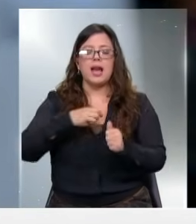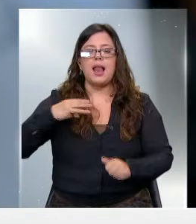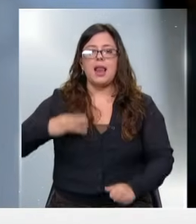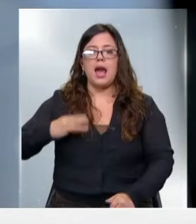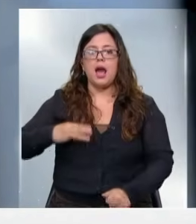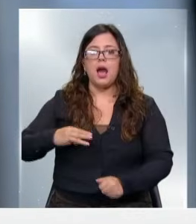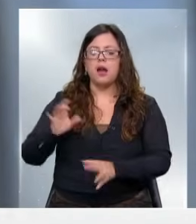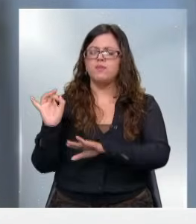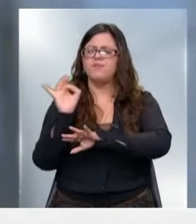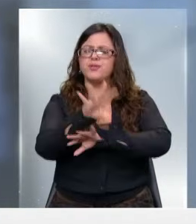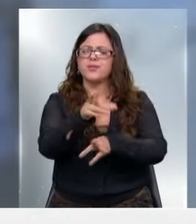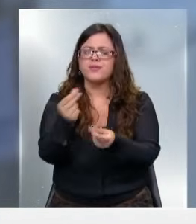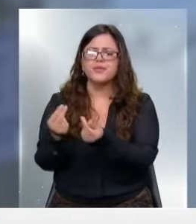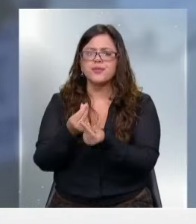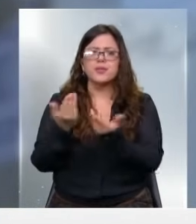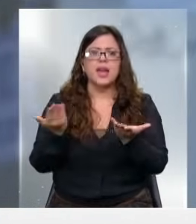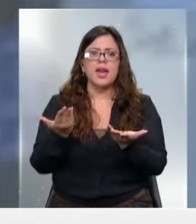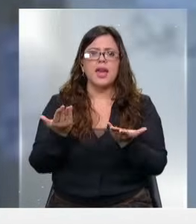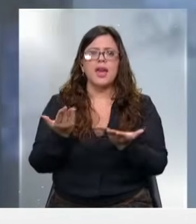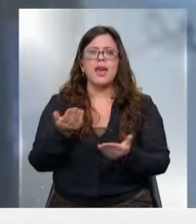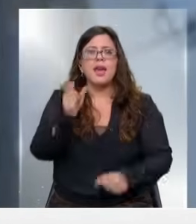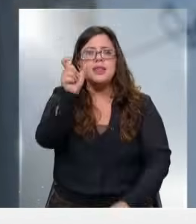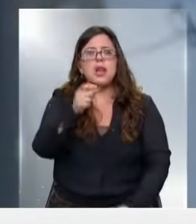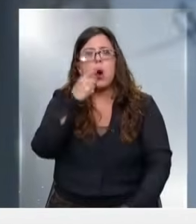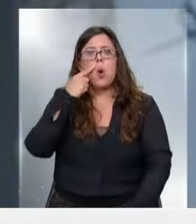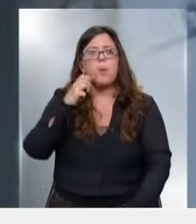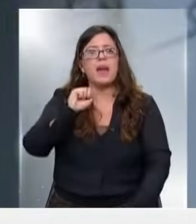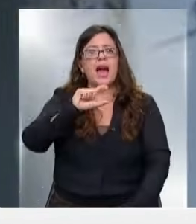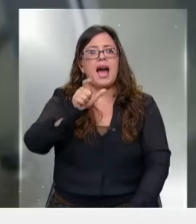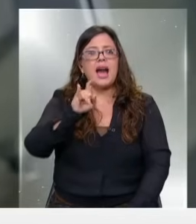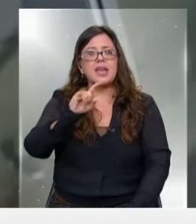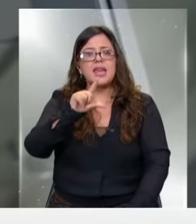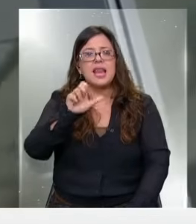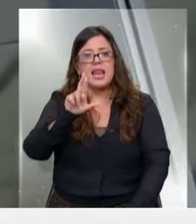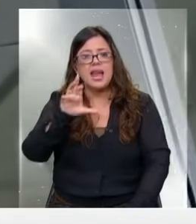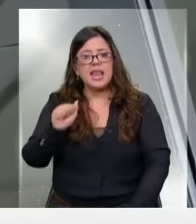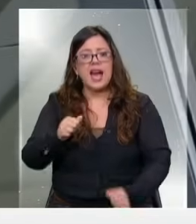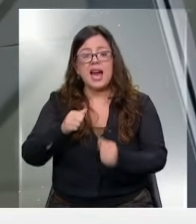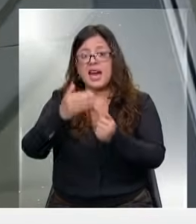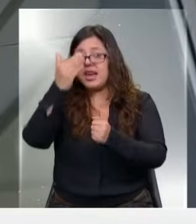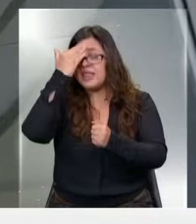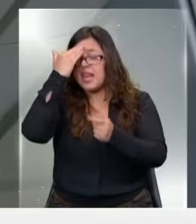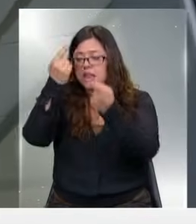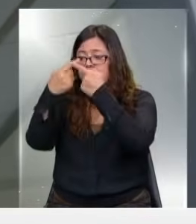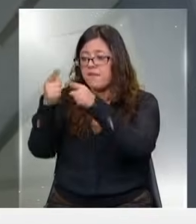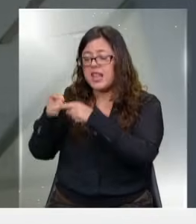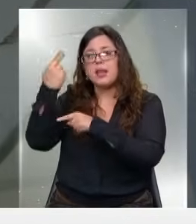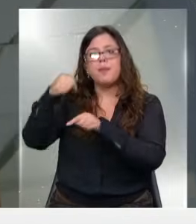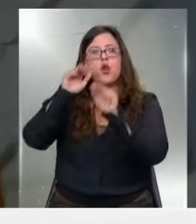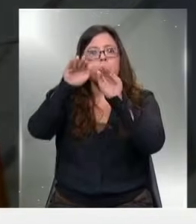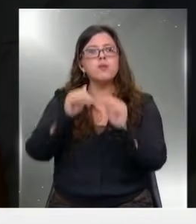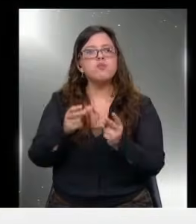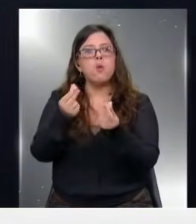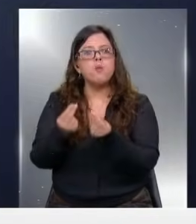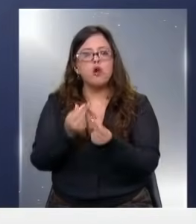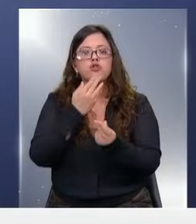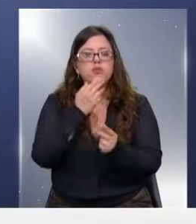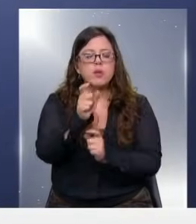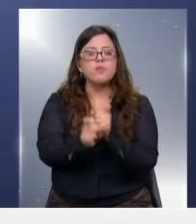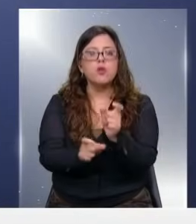se depositaban en las cuentas de Aguilera en días diferentes, pero un mismo monto, ¿verdad? Y por